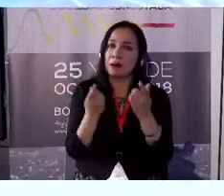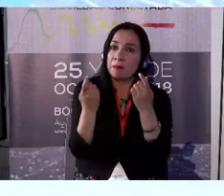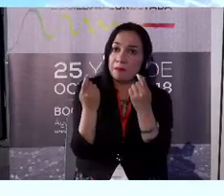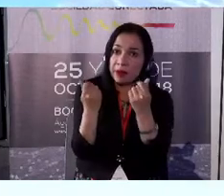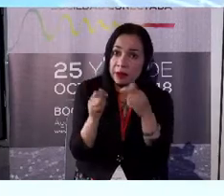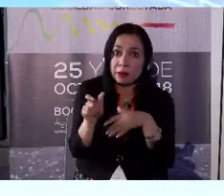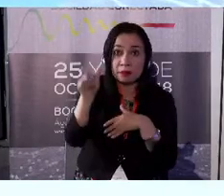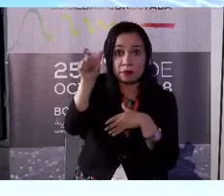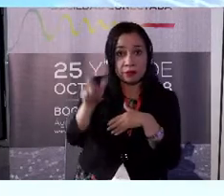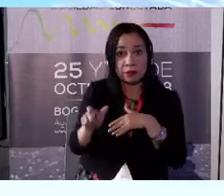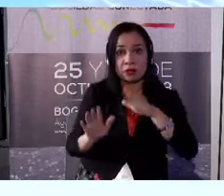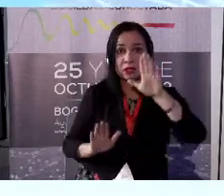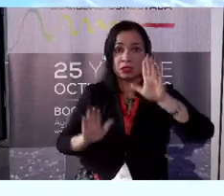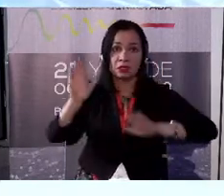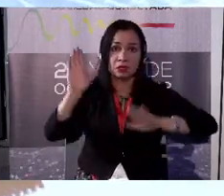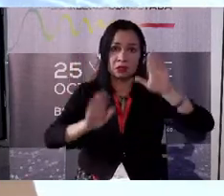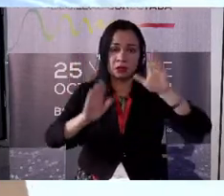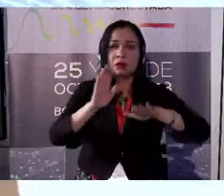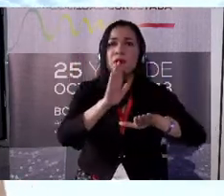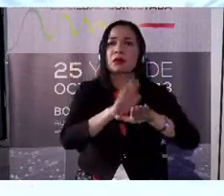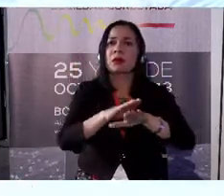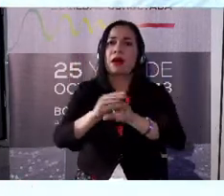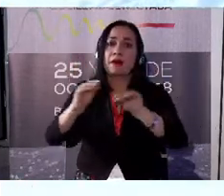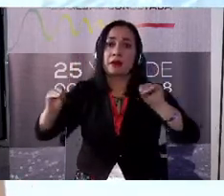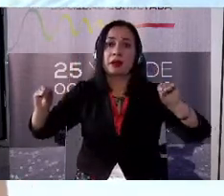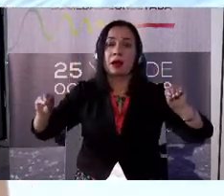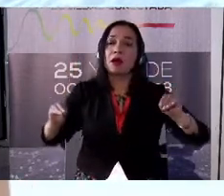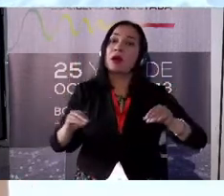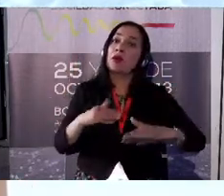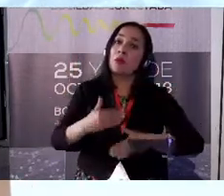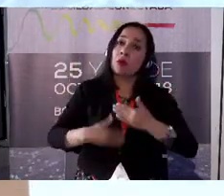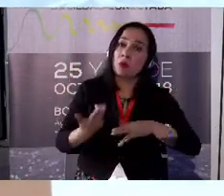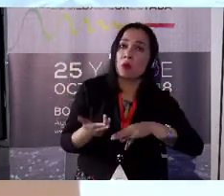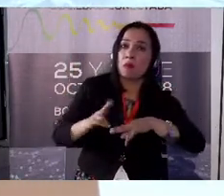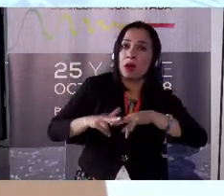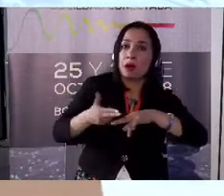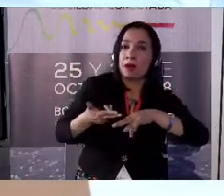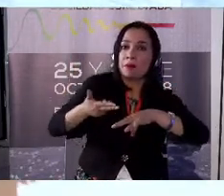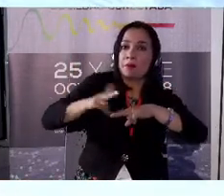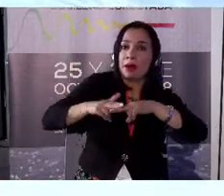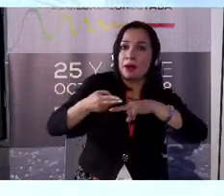subastador estaba anunciando iba subiendo cada vez que subía.